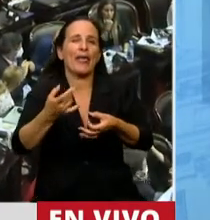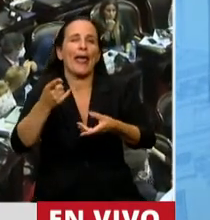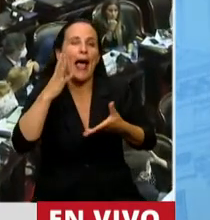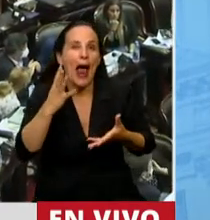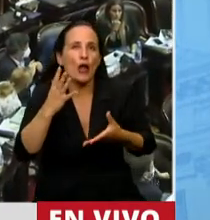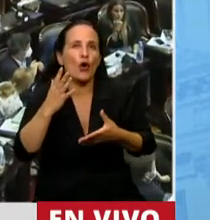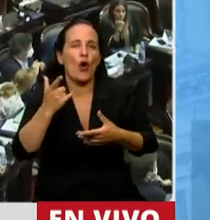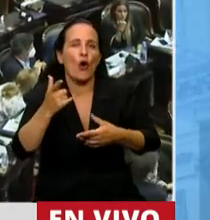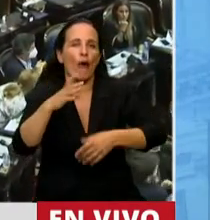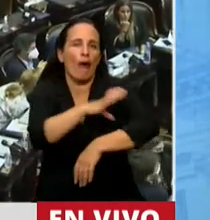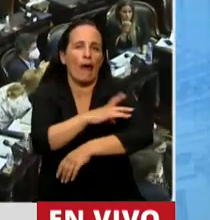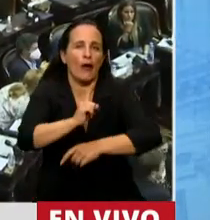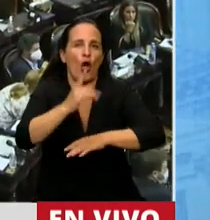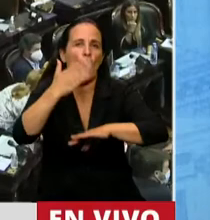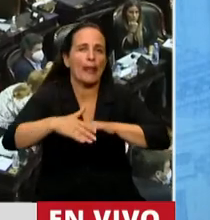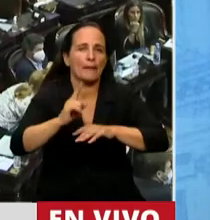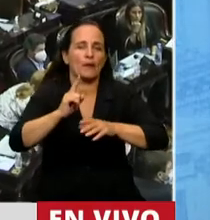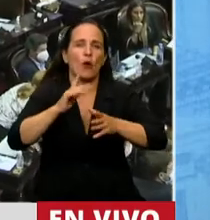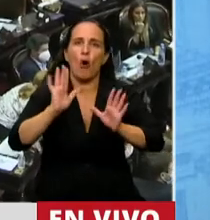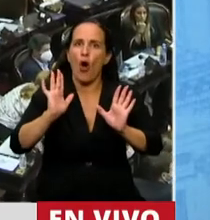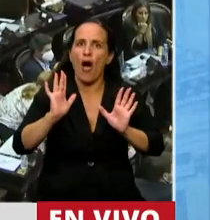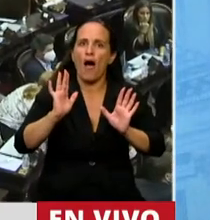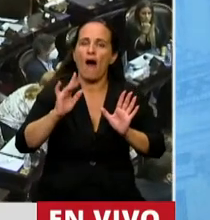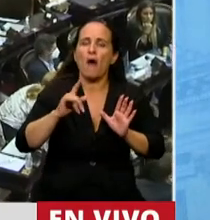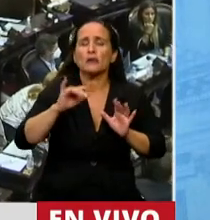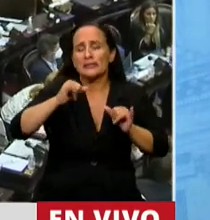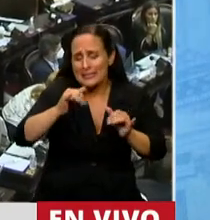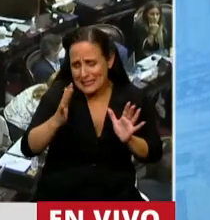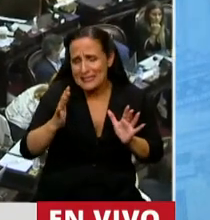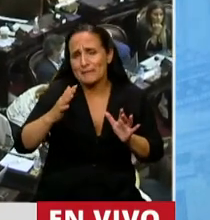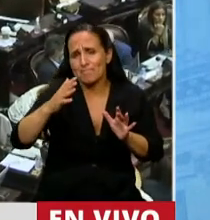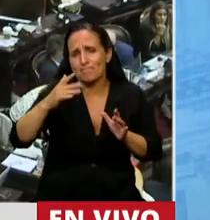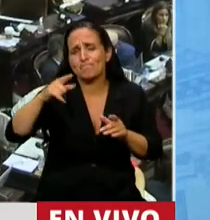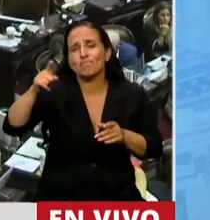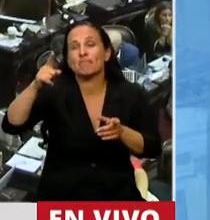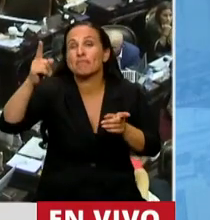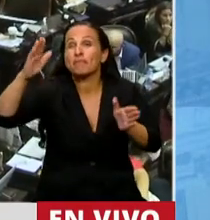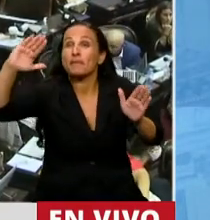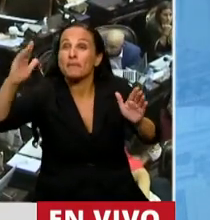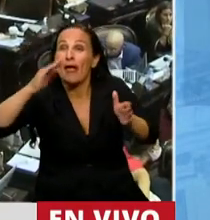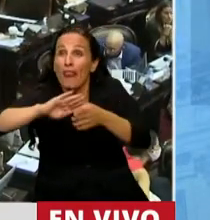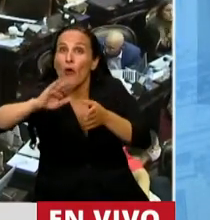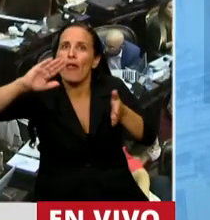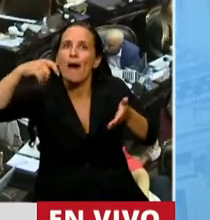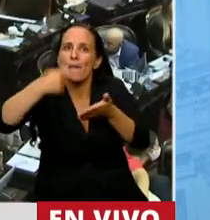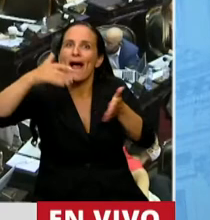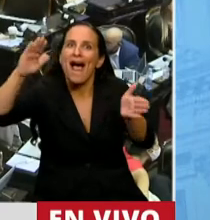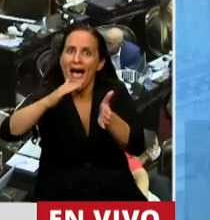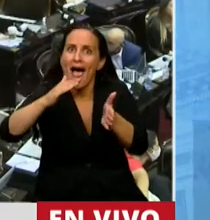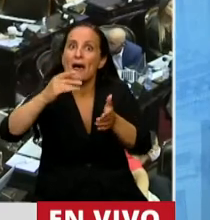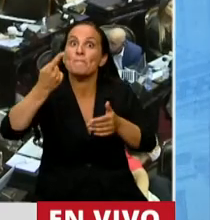exitoso es no solo haber logrado un arreglo sino hacerlo